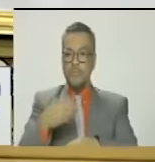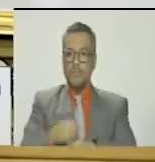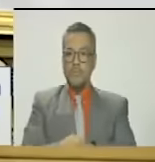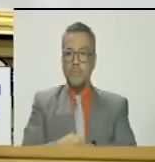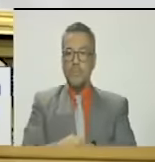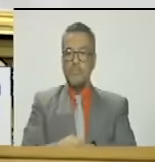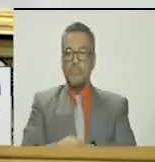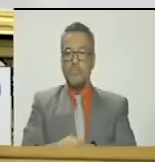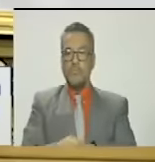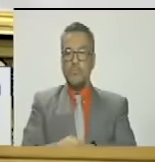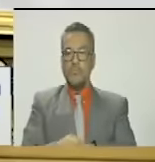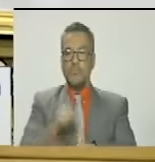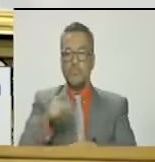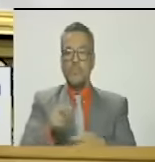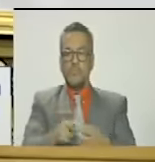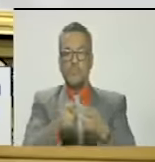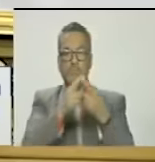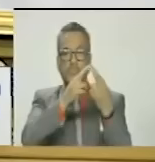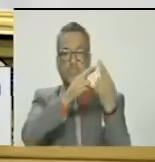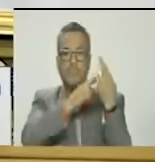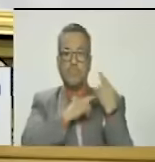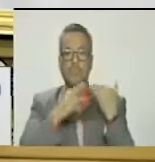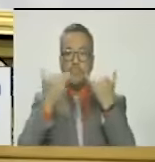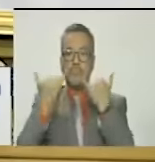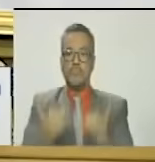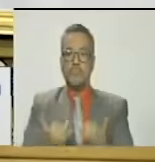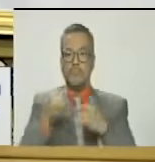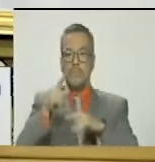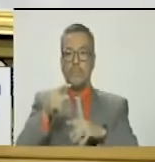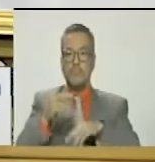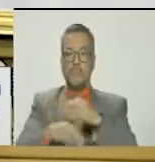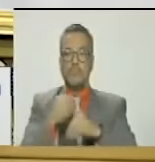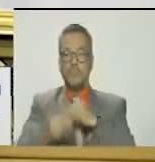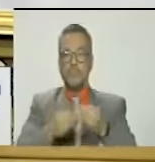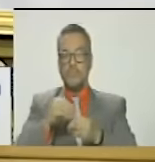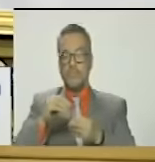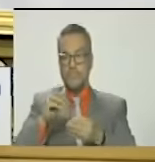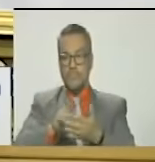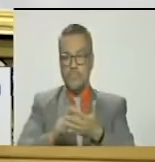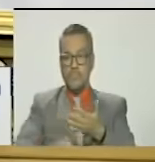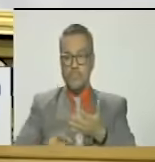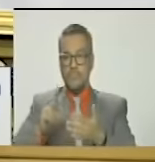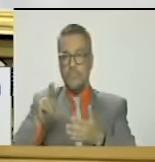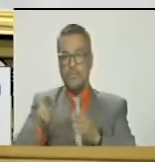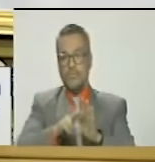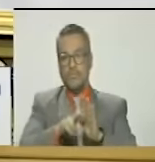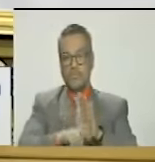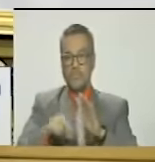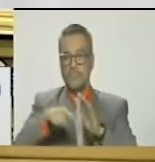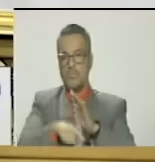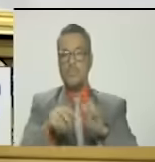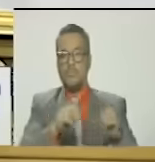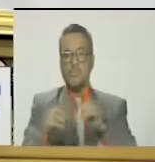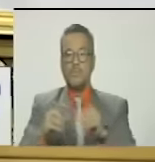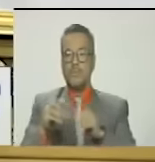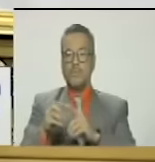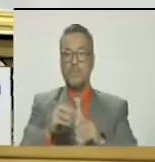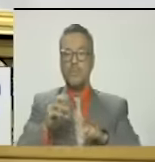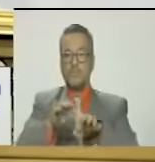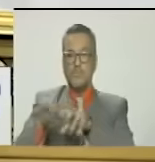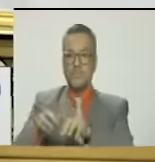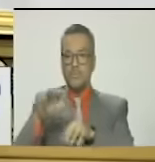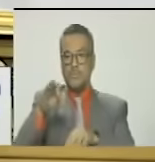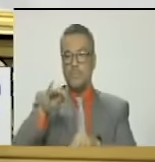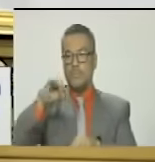postular a los cargos que ya fueron establecidos y leídos según el Reglamento Interior y de Debate por el secretario accidental